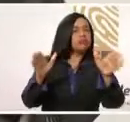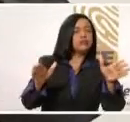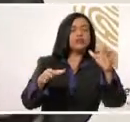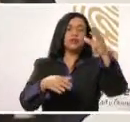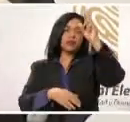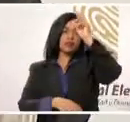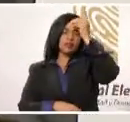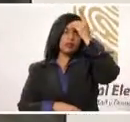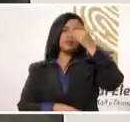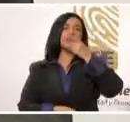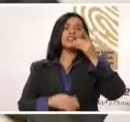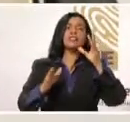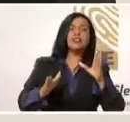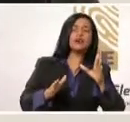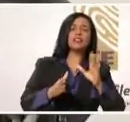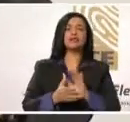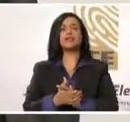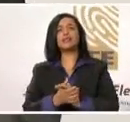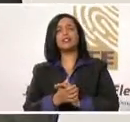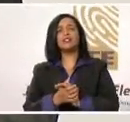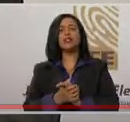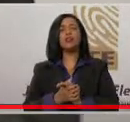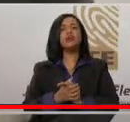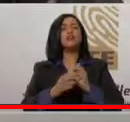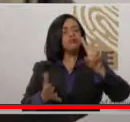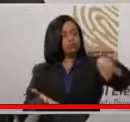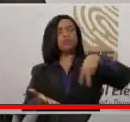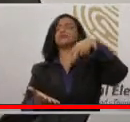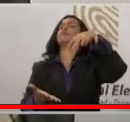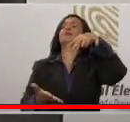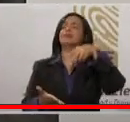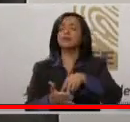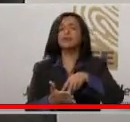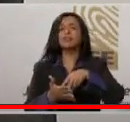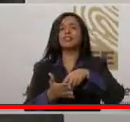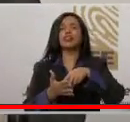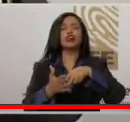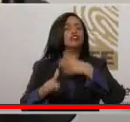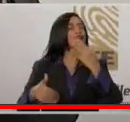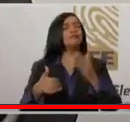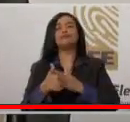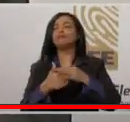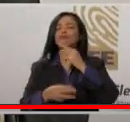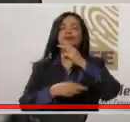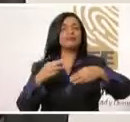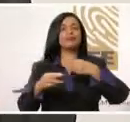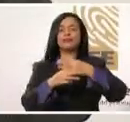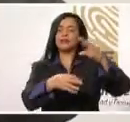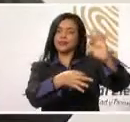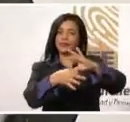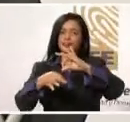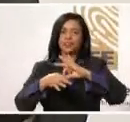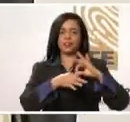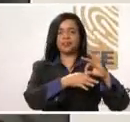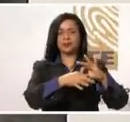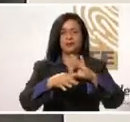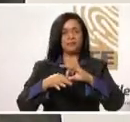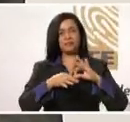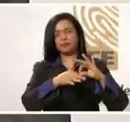dominicanos, dominicanas, pónganse en pie. Todo el mundo a votar en la jornada cívica